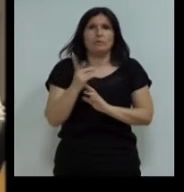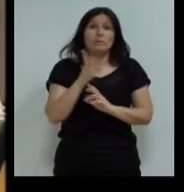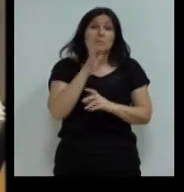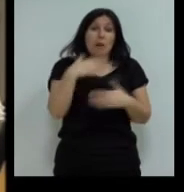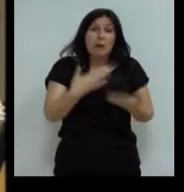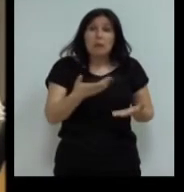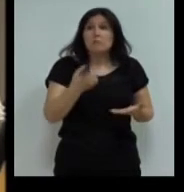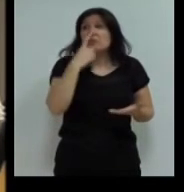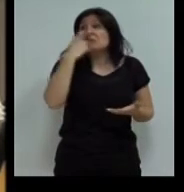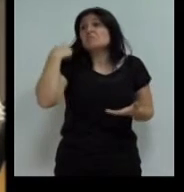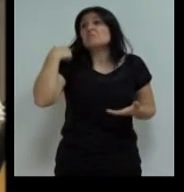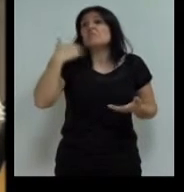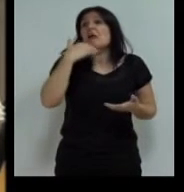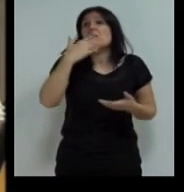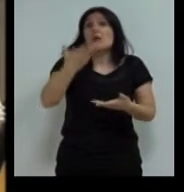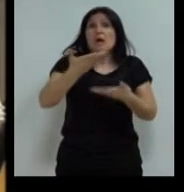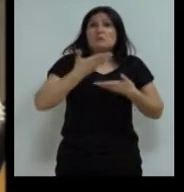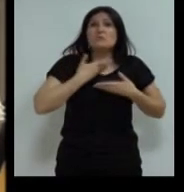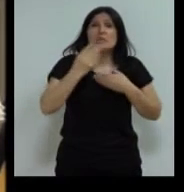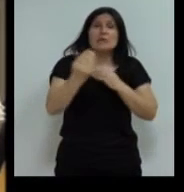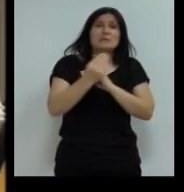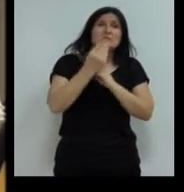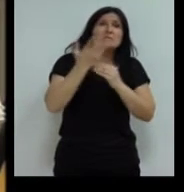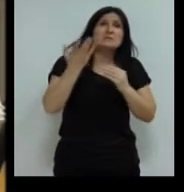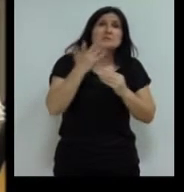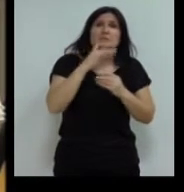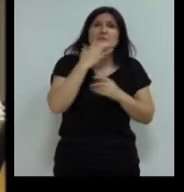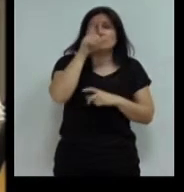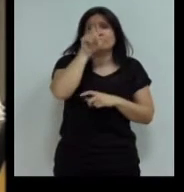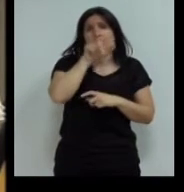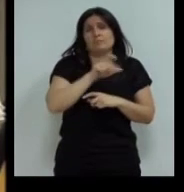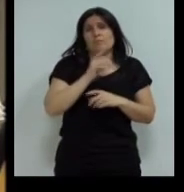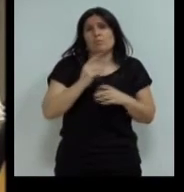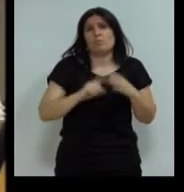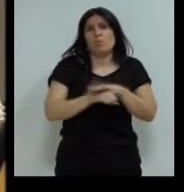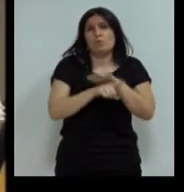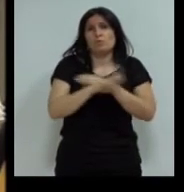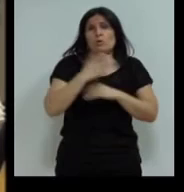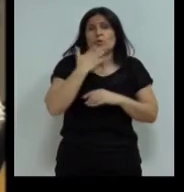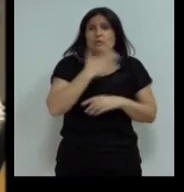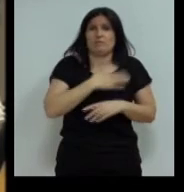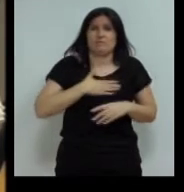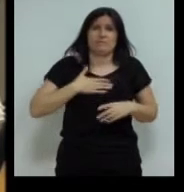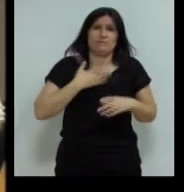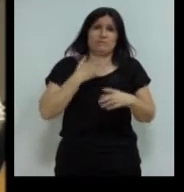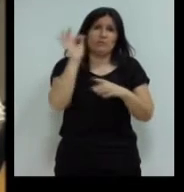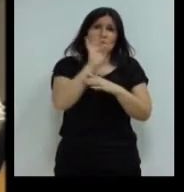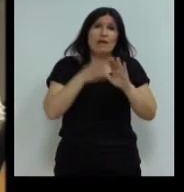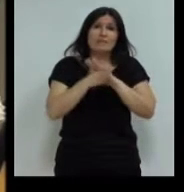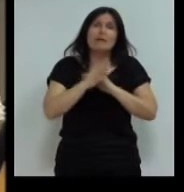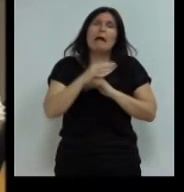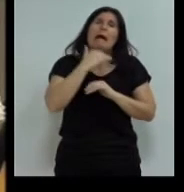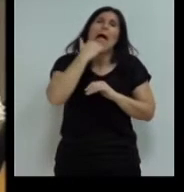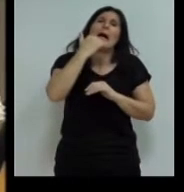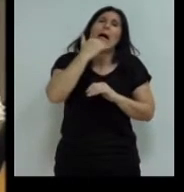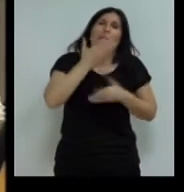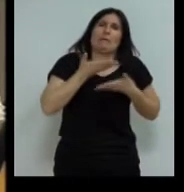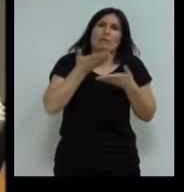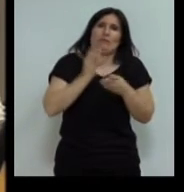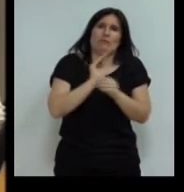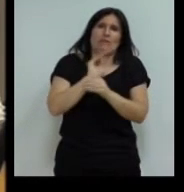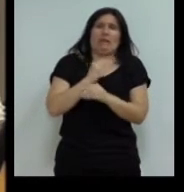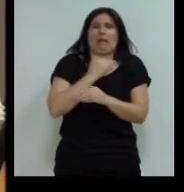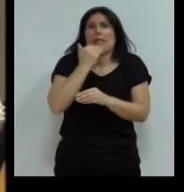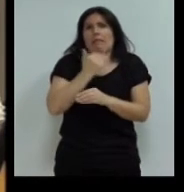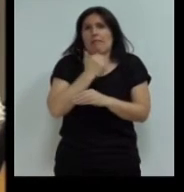algunas ayudas para que aquel productor que quiera hacer su película accesible tiene unas pequeñas ayudas. Bien. No puedo dejar pasar esto